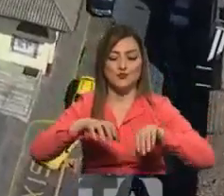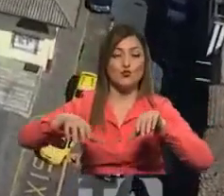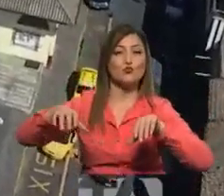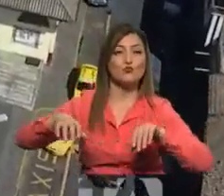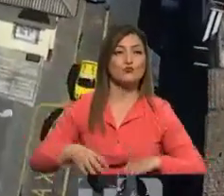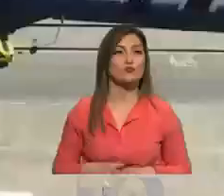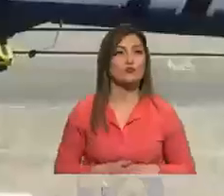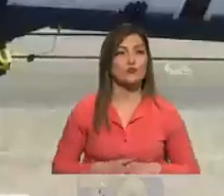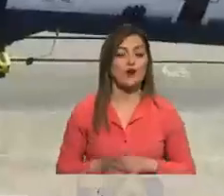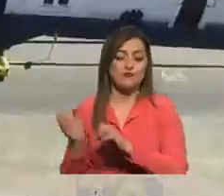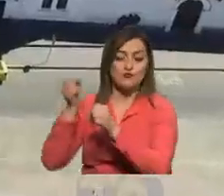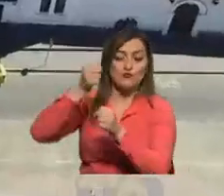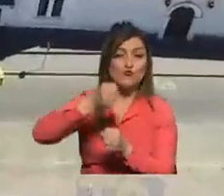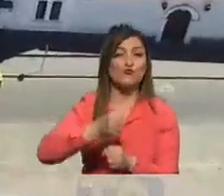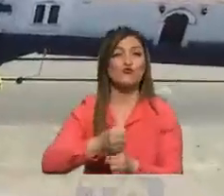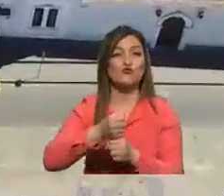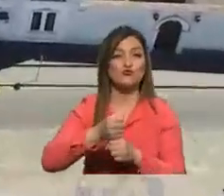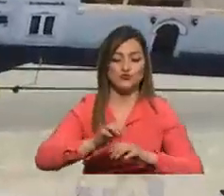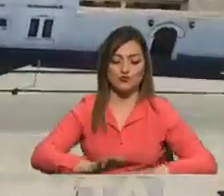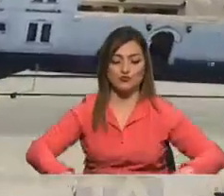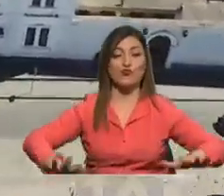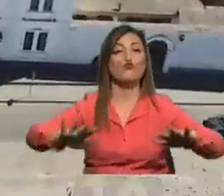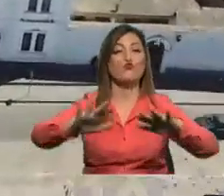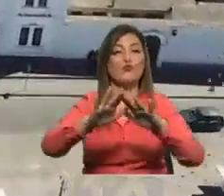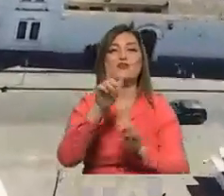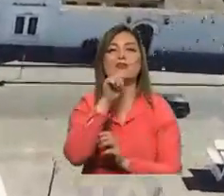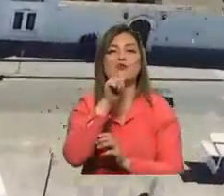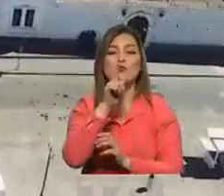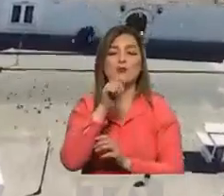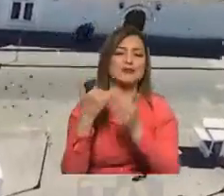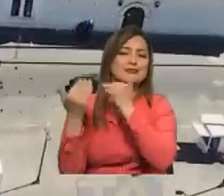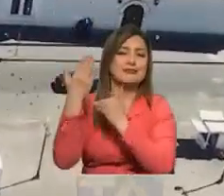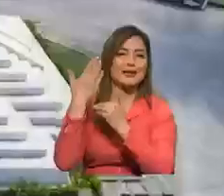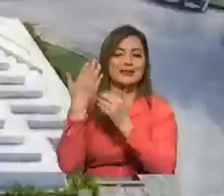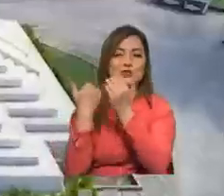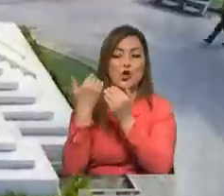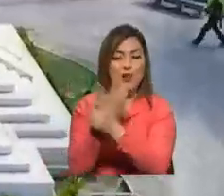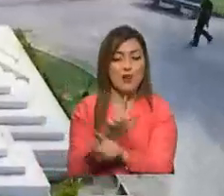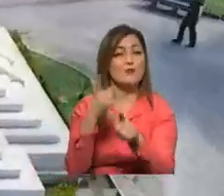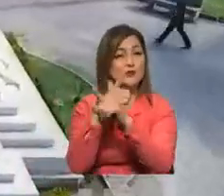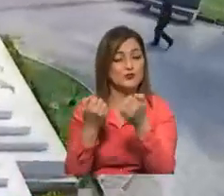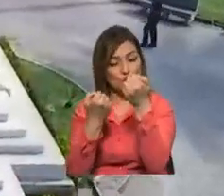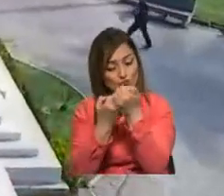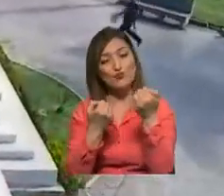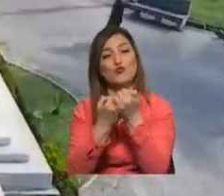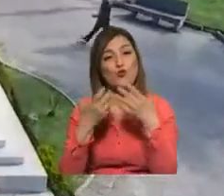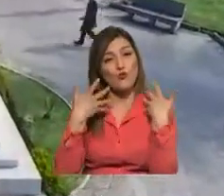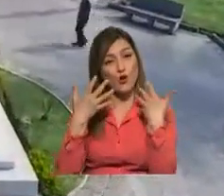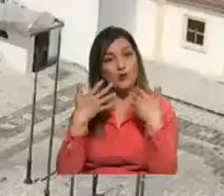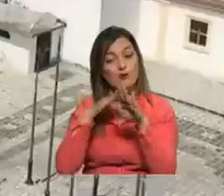se entiende que fue fundada sobre un tambo inca. Latacunga fue parte de la historia libertaria, pues apoyó la gesta